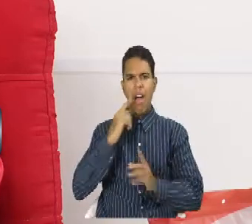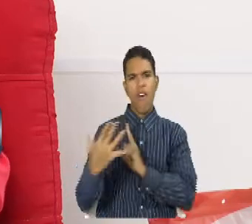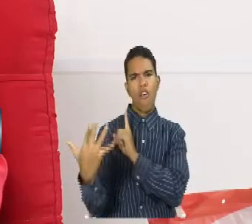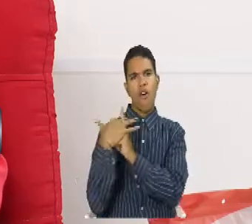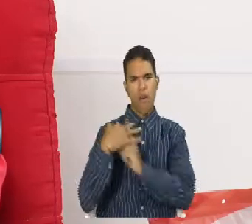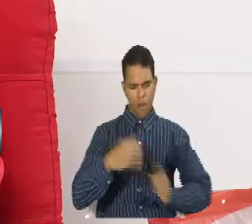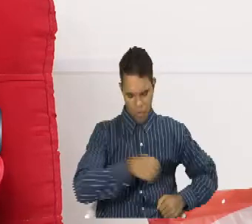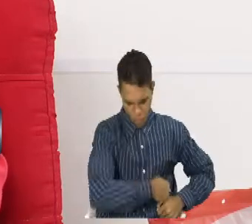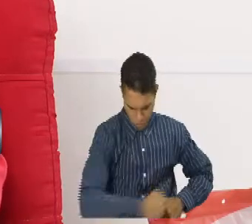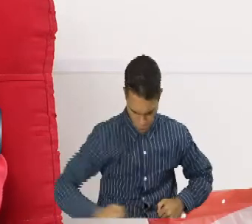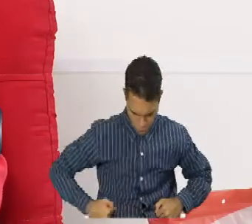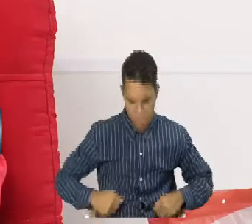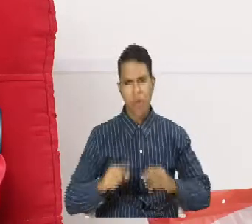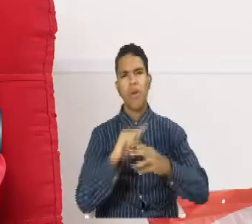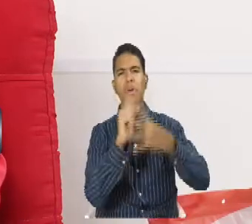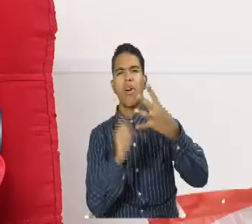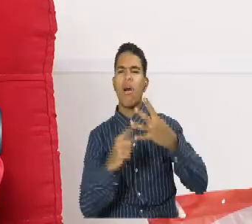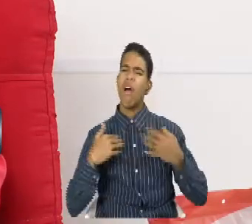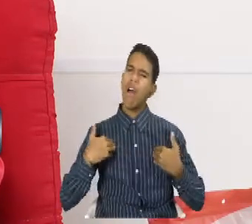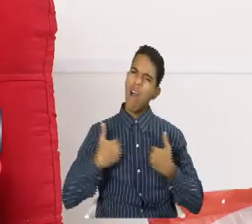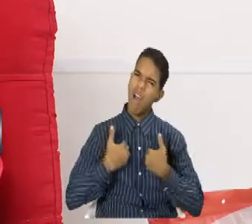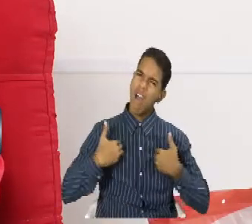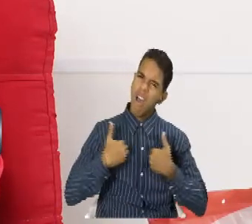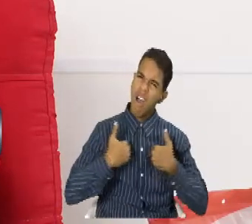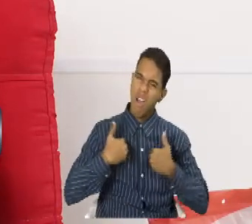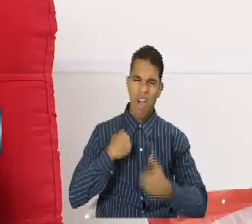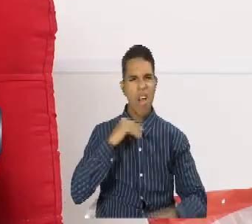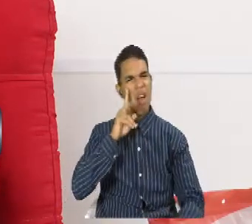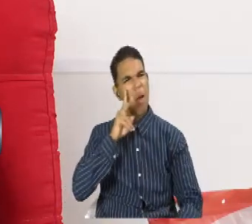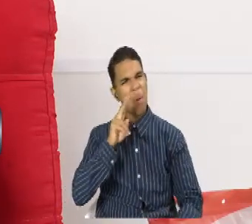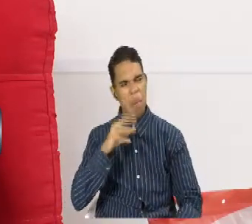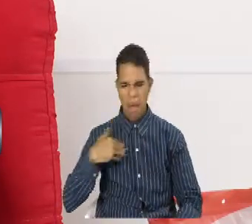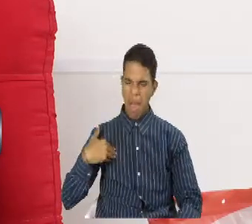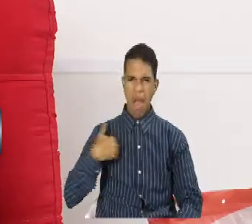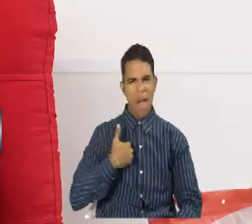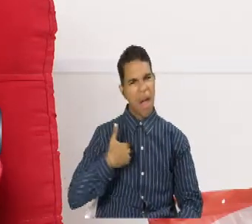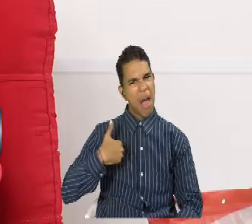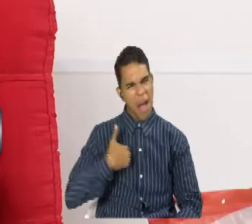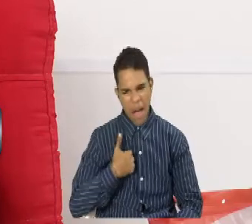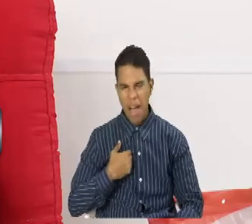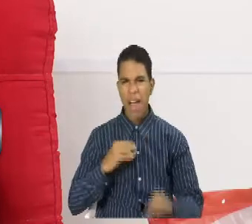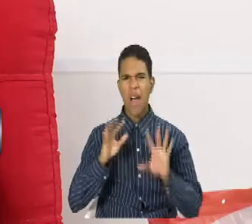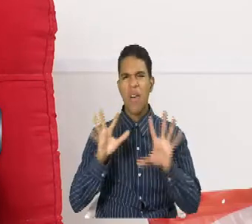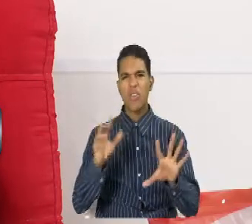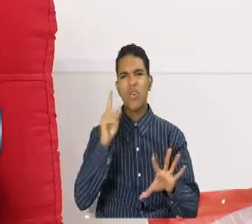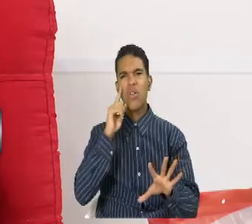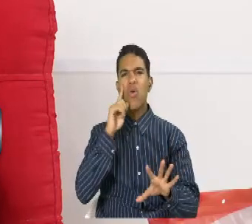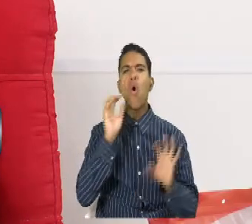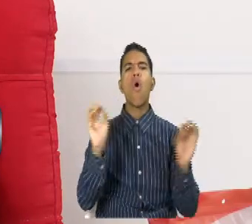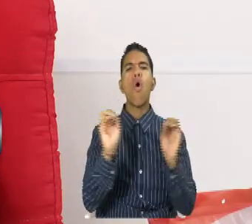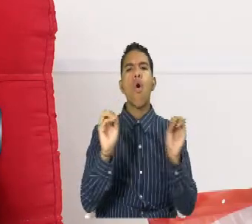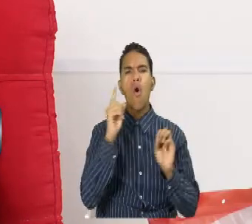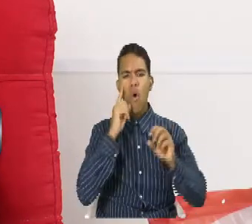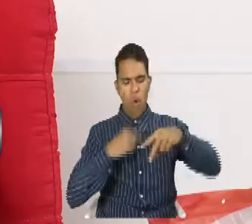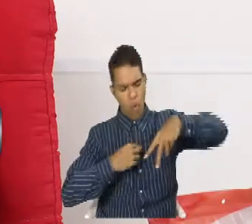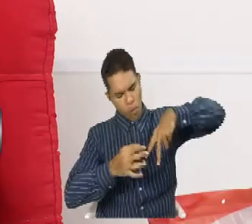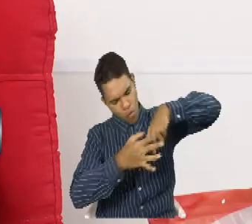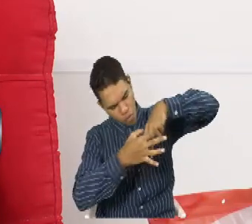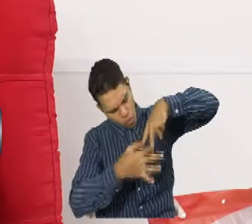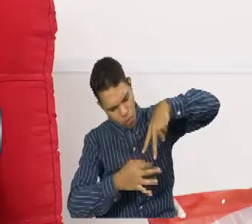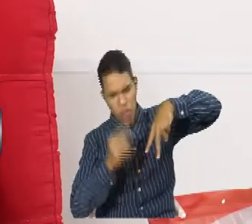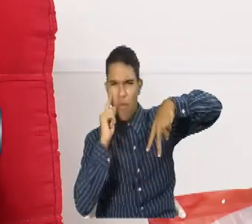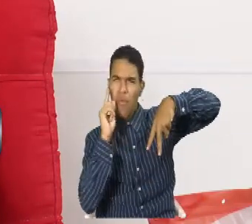otros problemas como fatiga, como problemas de telangiectasias o venas varices, okay. Eso puede llegar a presentar